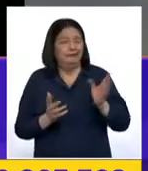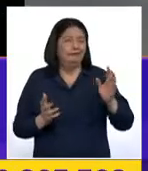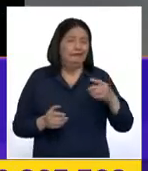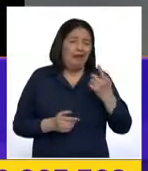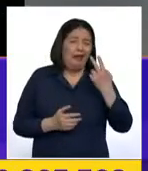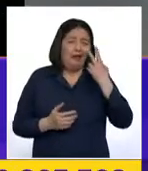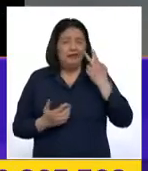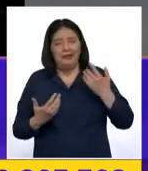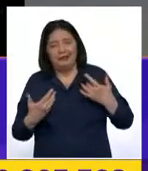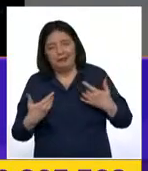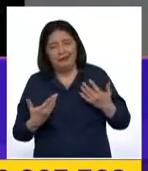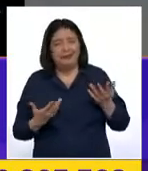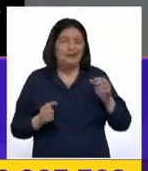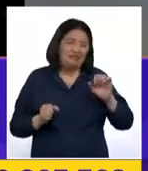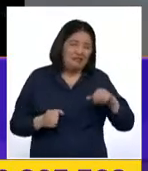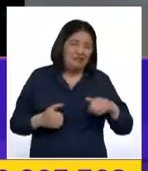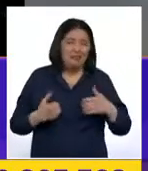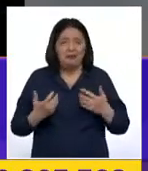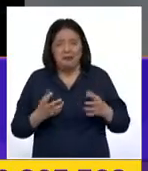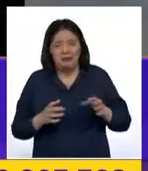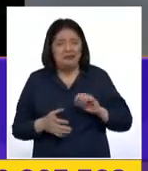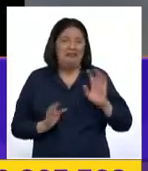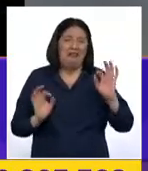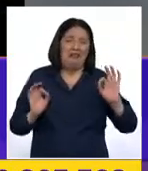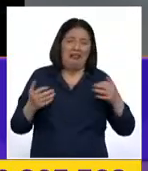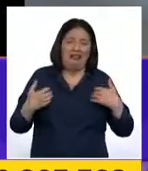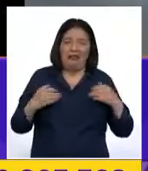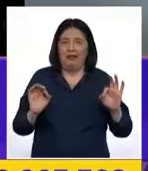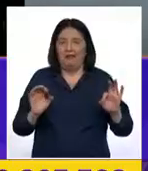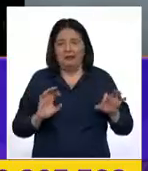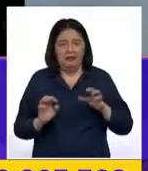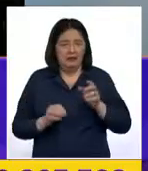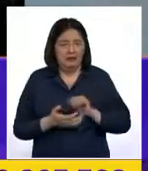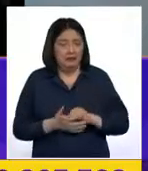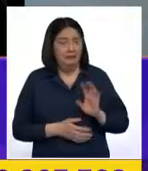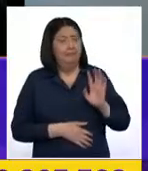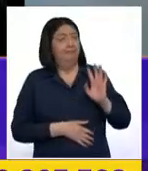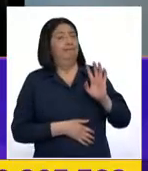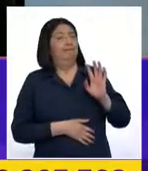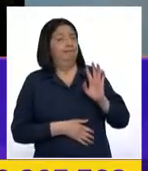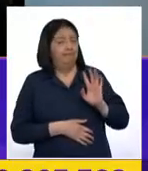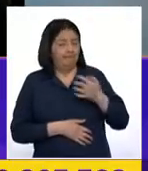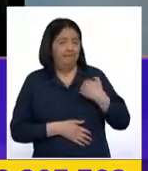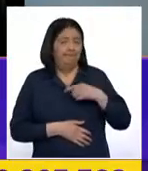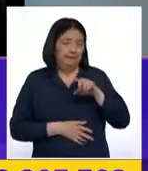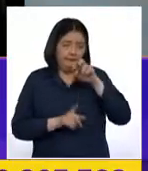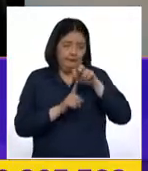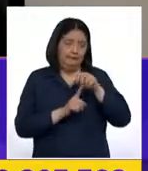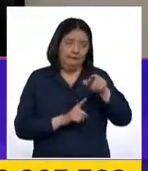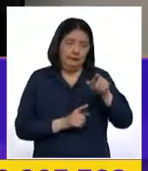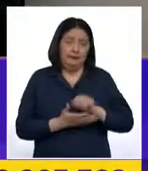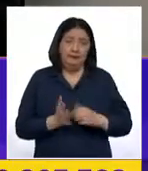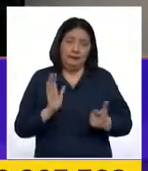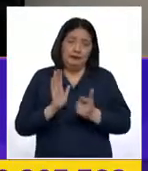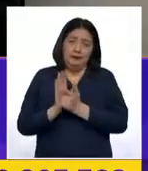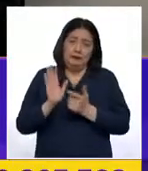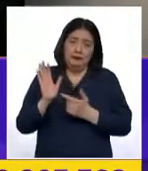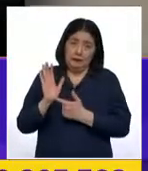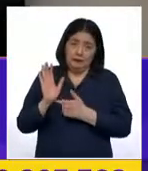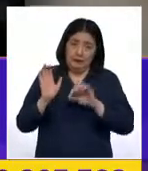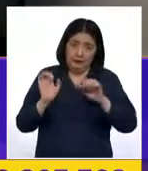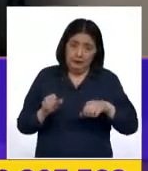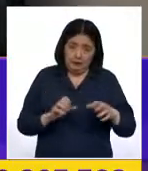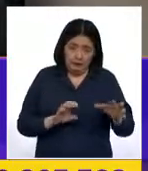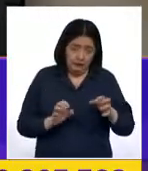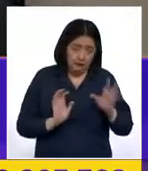Vivo, ¿no? Yo me atrevo a hacerlo, no me va a pasar nada. Entonces tenemos esta circunstancia donde la ley la queremos